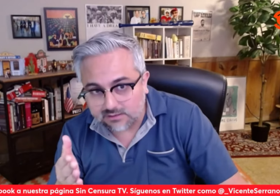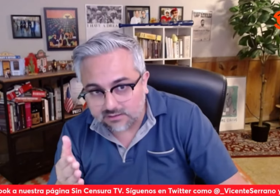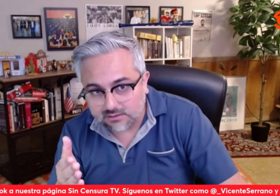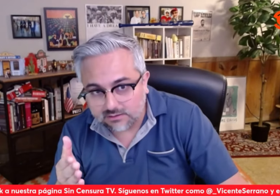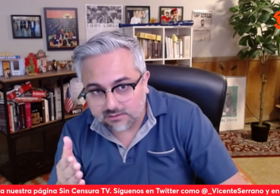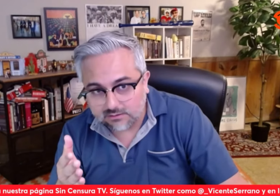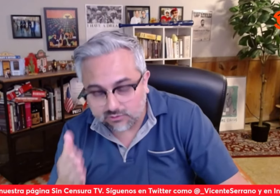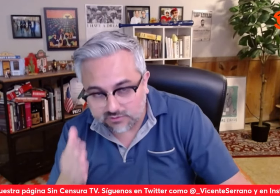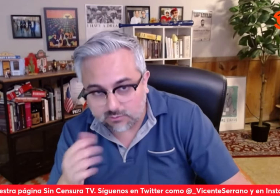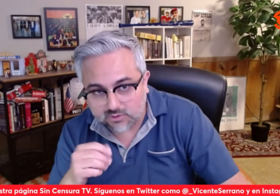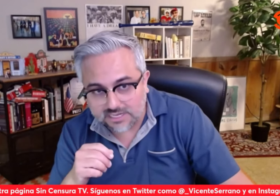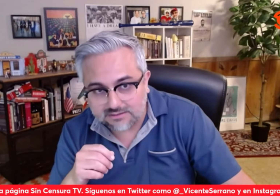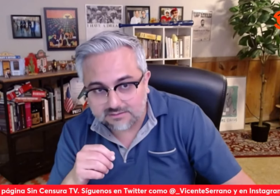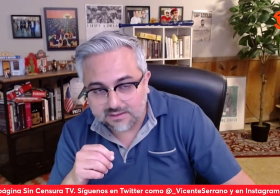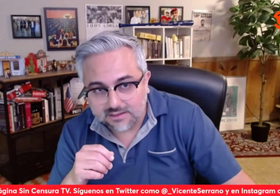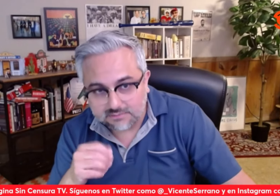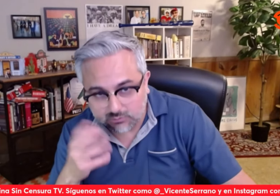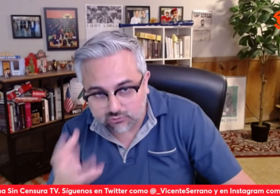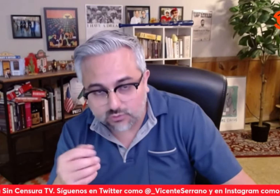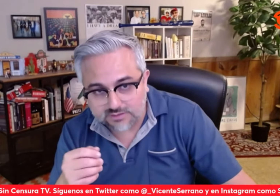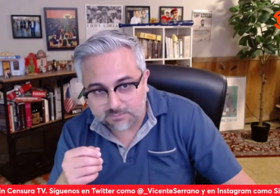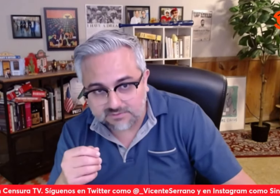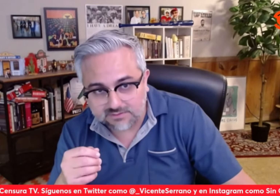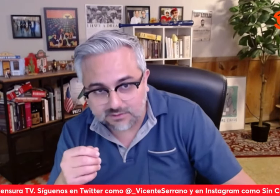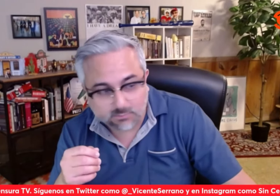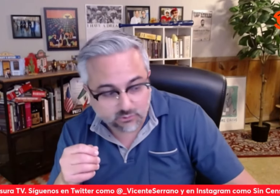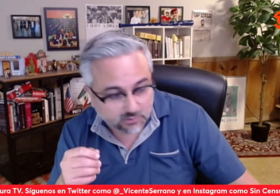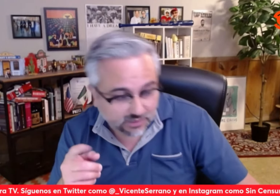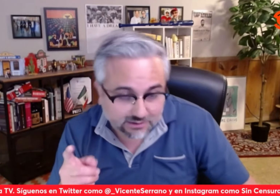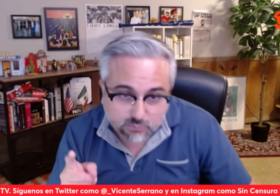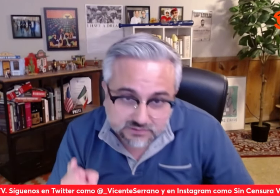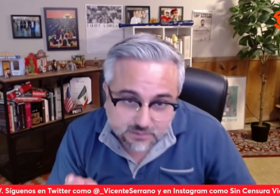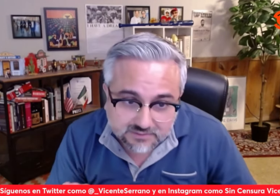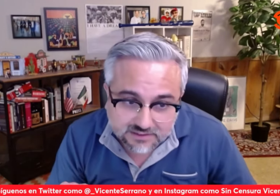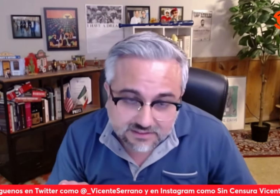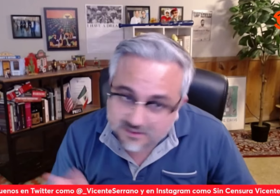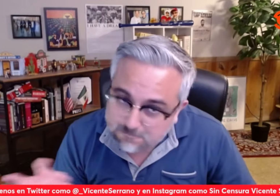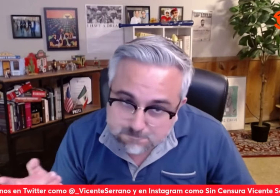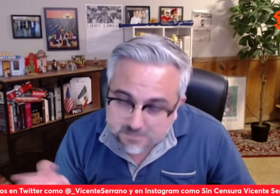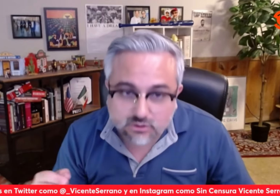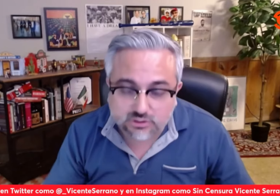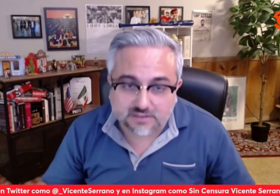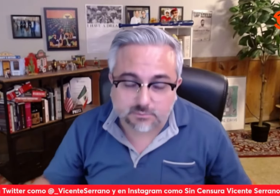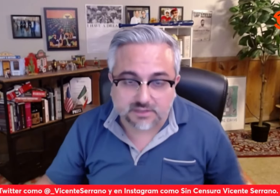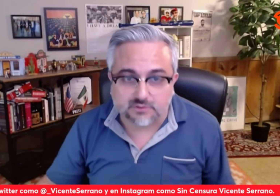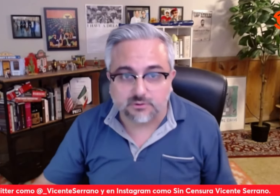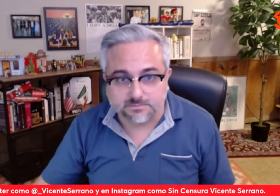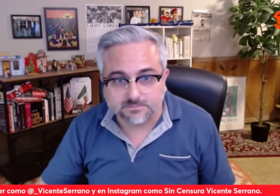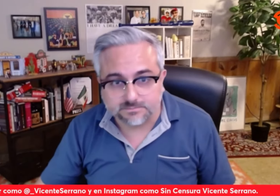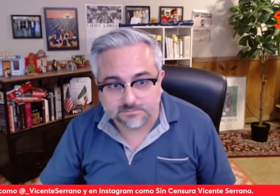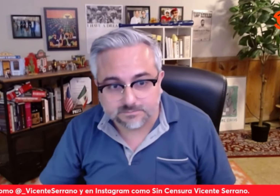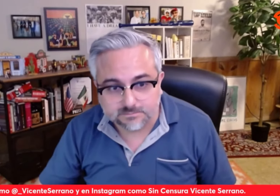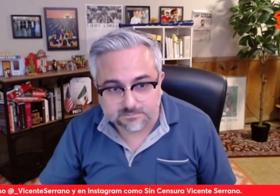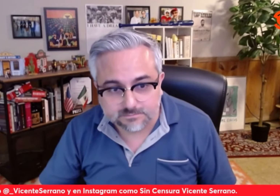libre, Luis Guillermo Hernández, denunció frente al presidente López Obrador, y la respuesta del presidente no tiene desperdicio.